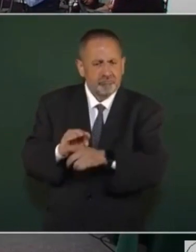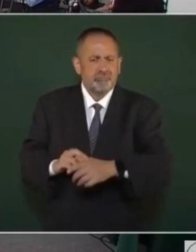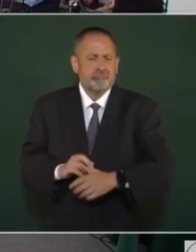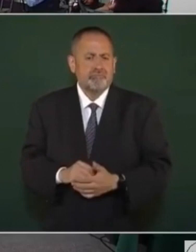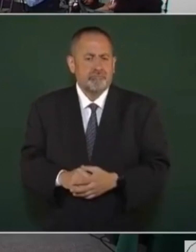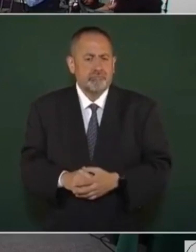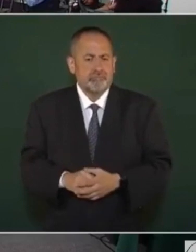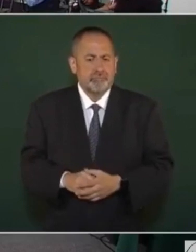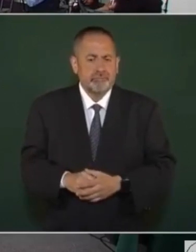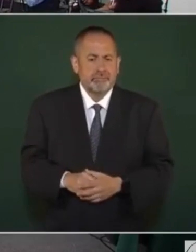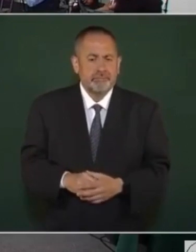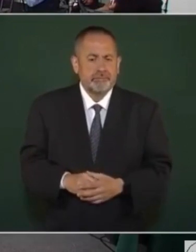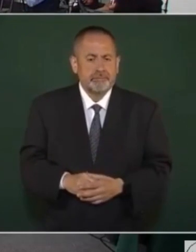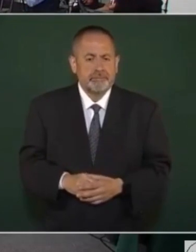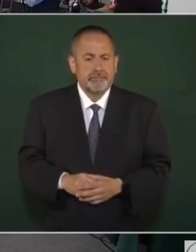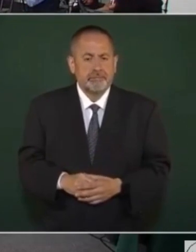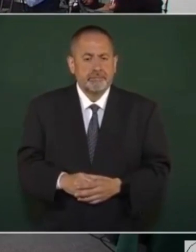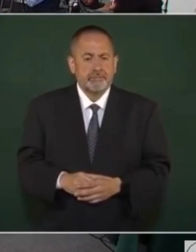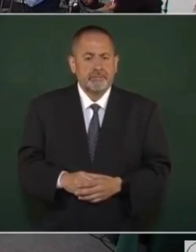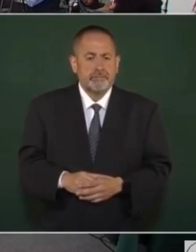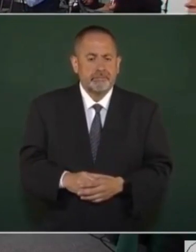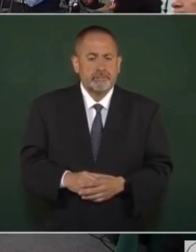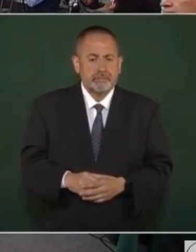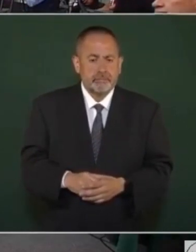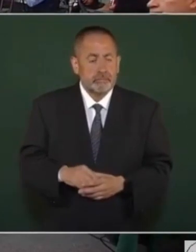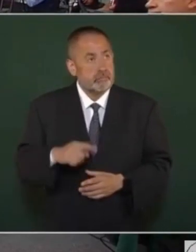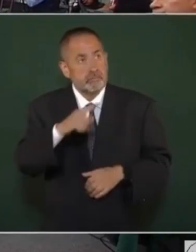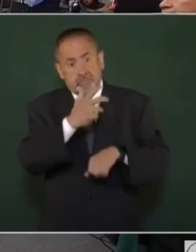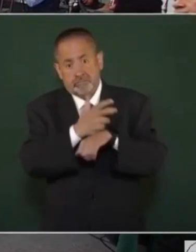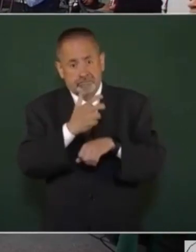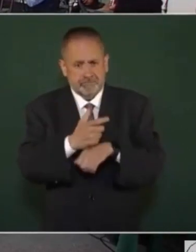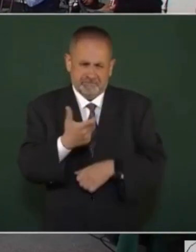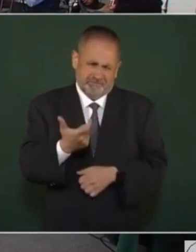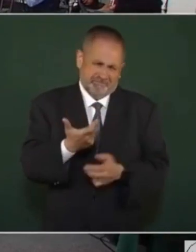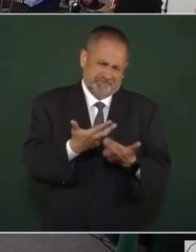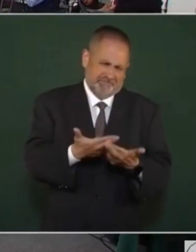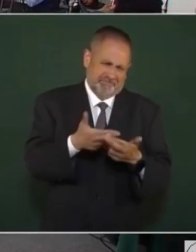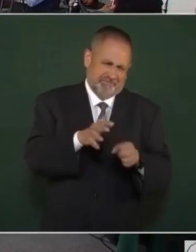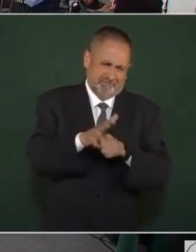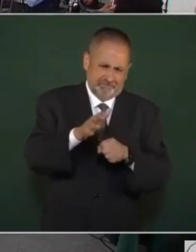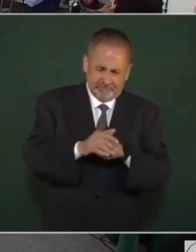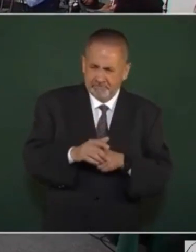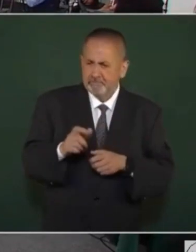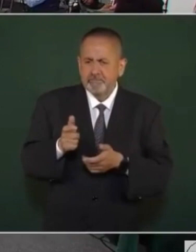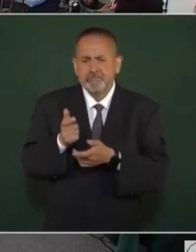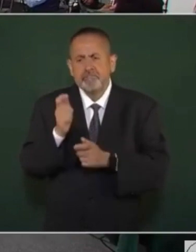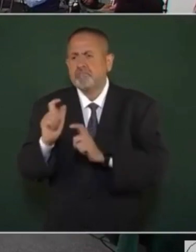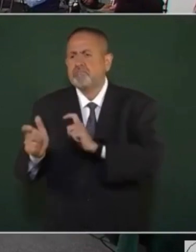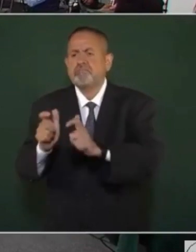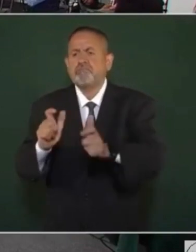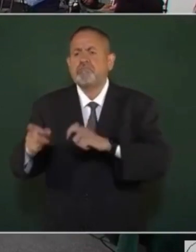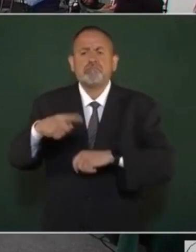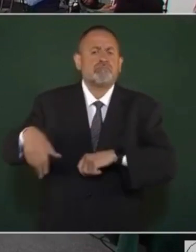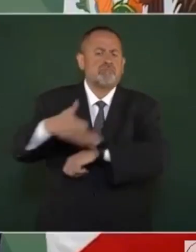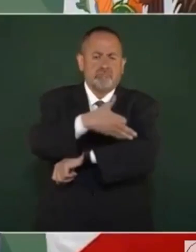Si ellos tienen muchos recursos, ¿por qué no le dan a cada familia